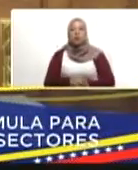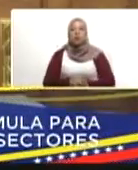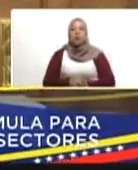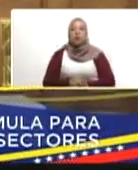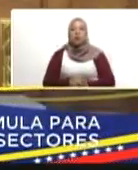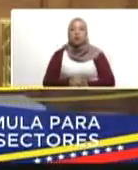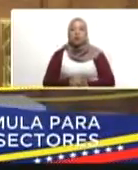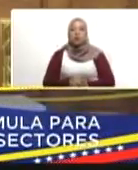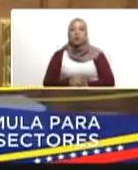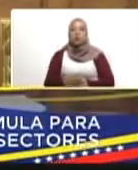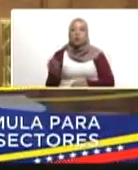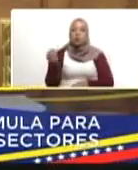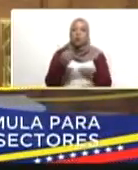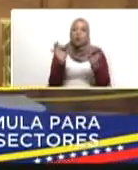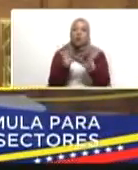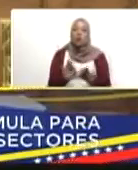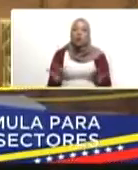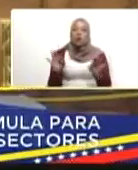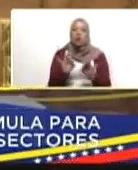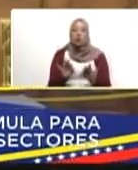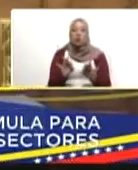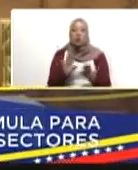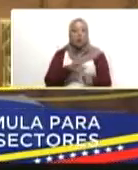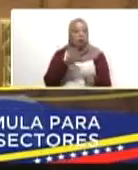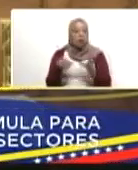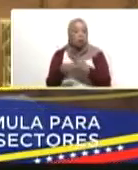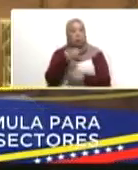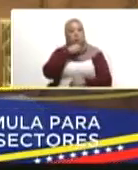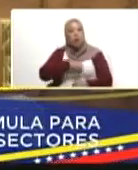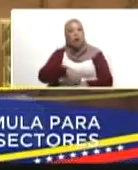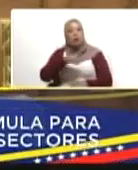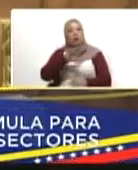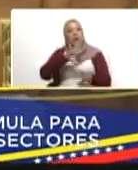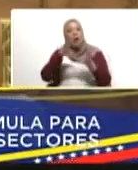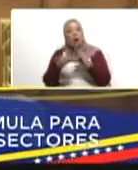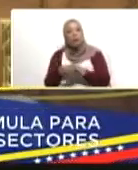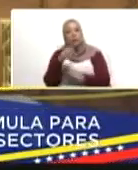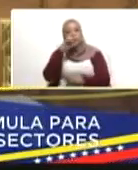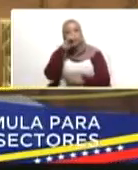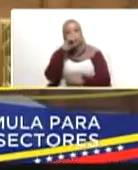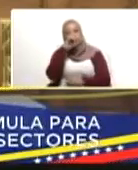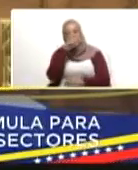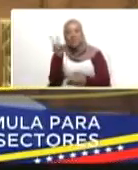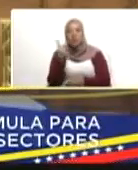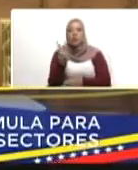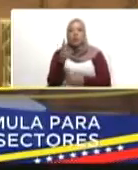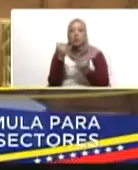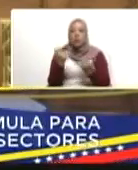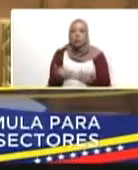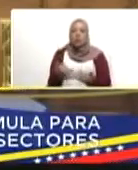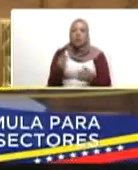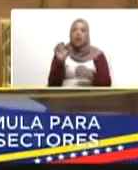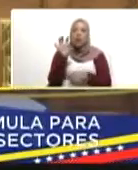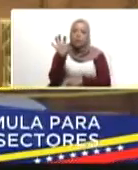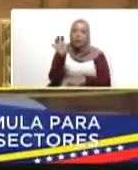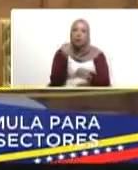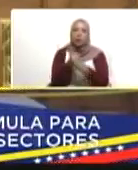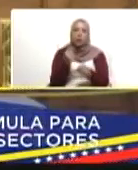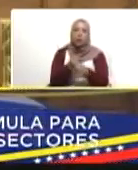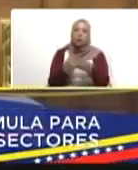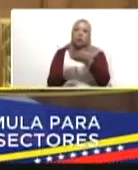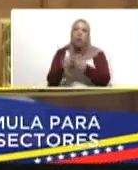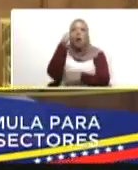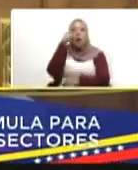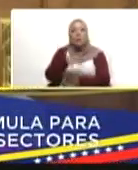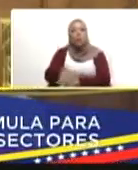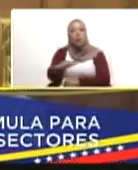aquí más nadie va a traer transformaciones y cambios que favorezcan al país como tal a la patria que favorezcan al